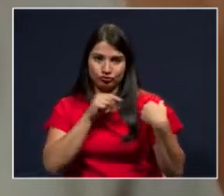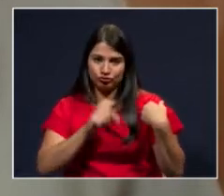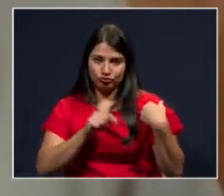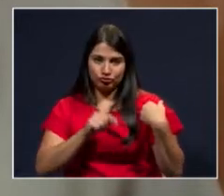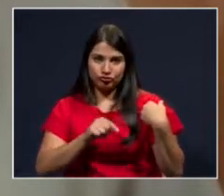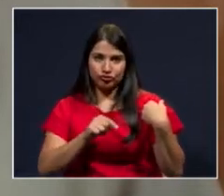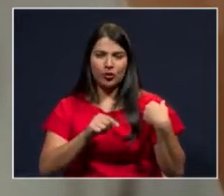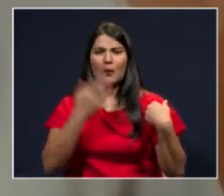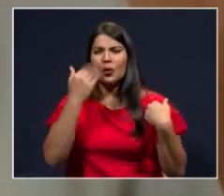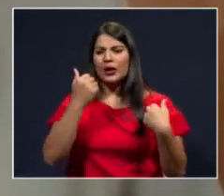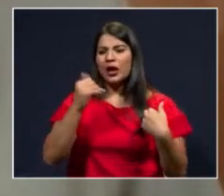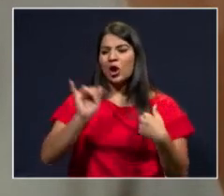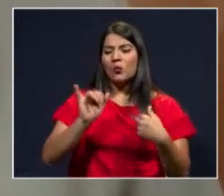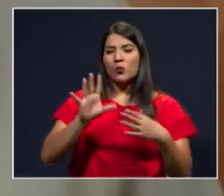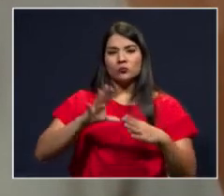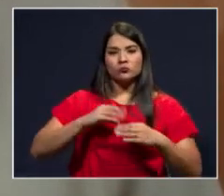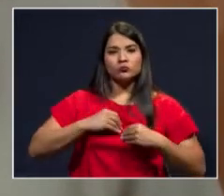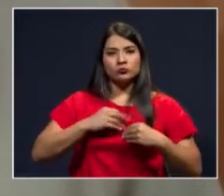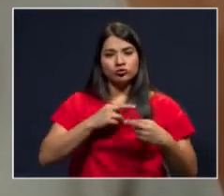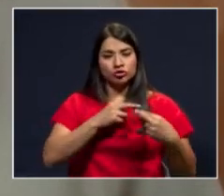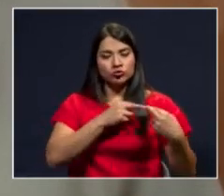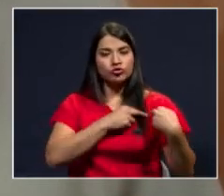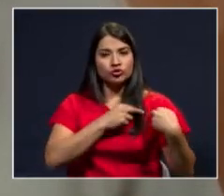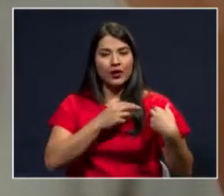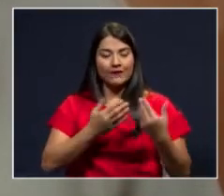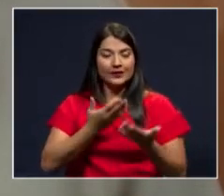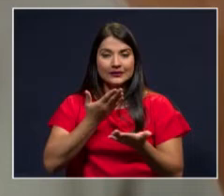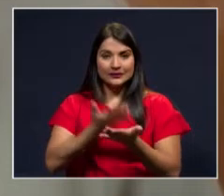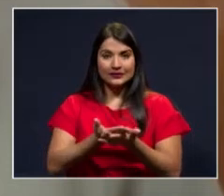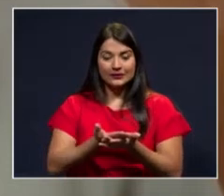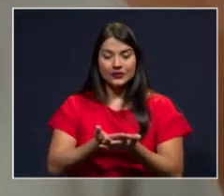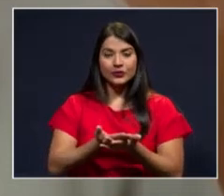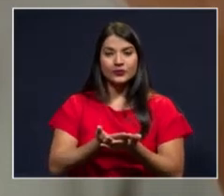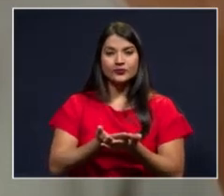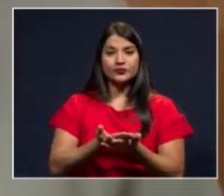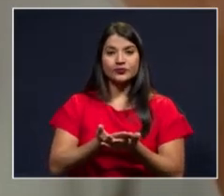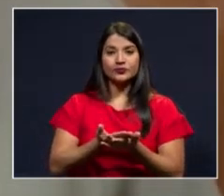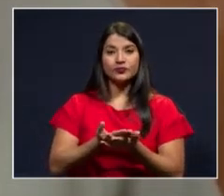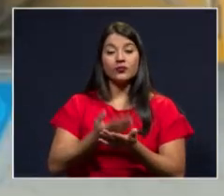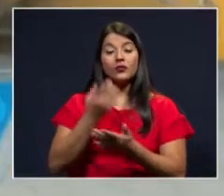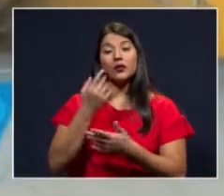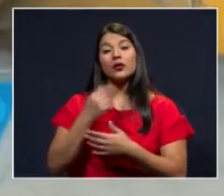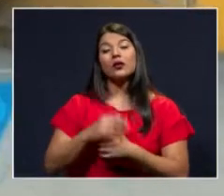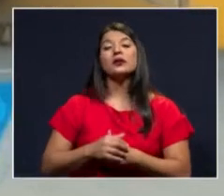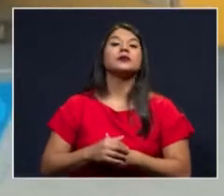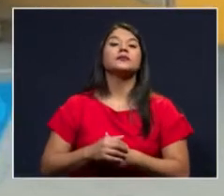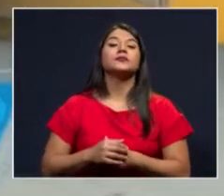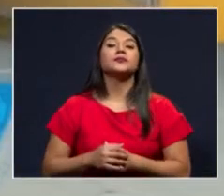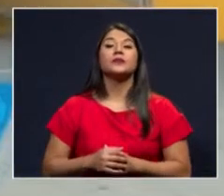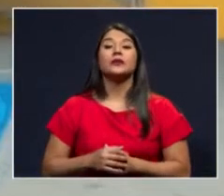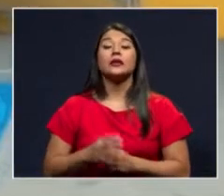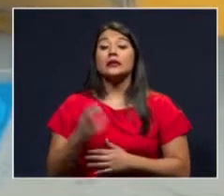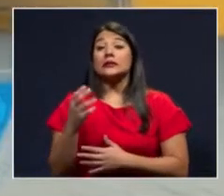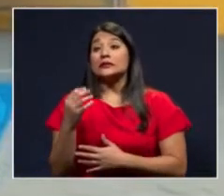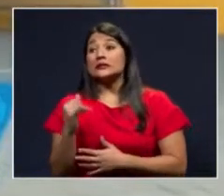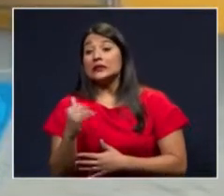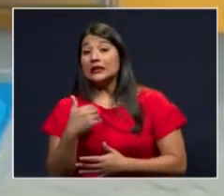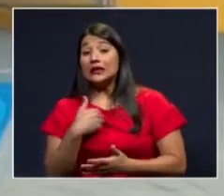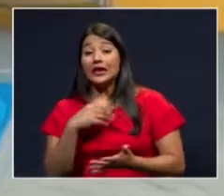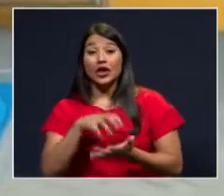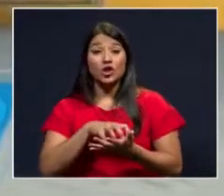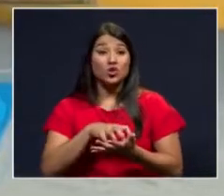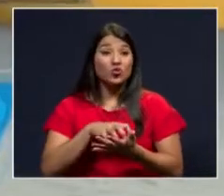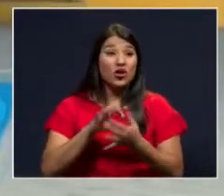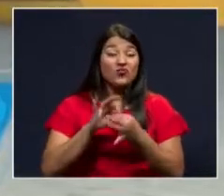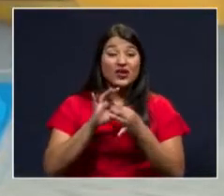las potestades que se le han sido conferidas a Habdeba por ley. Si existiera algún tipo de duda con respecto a